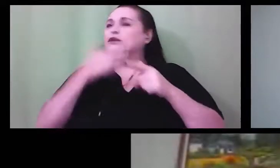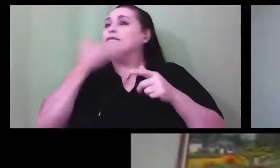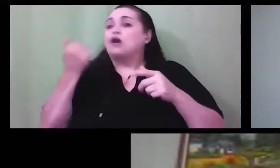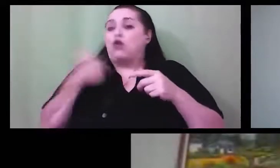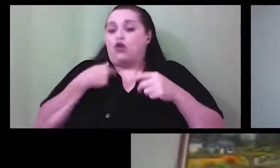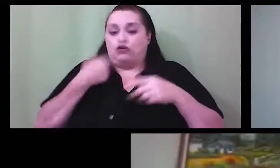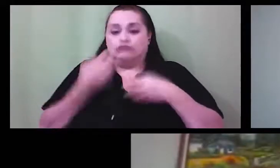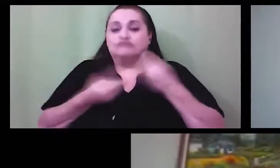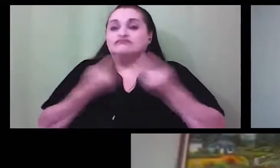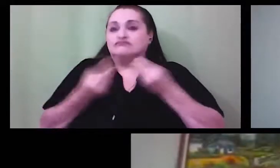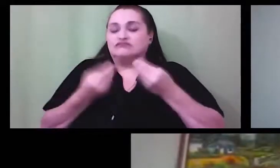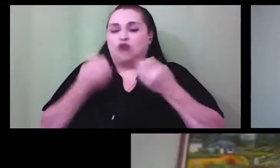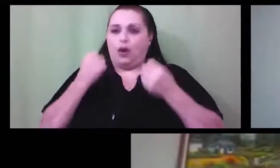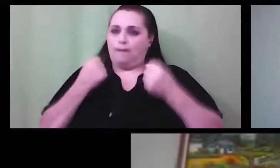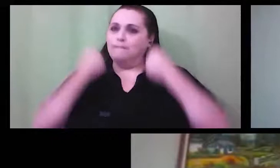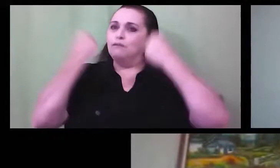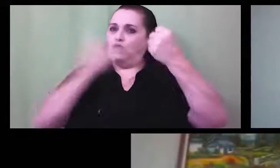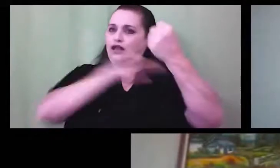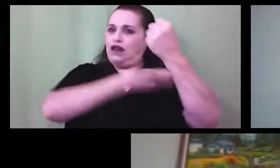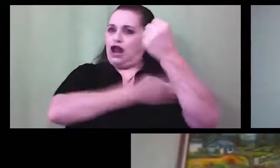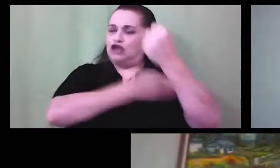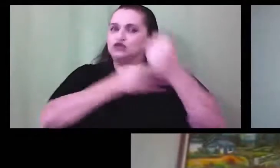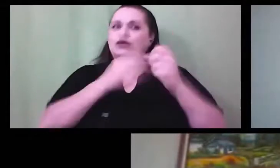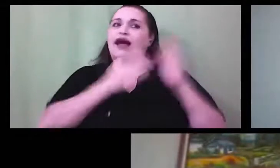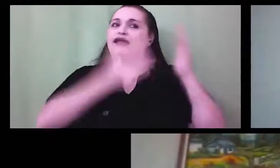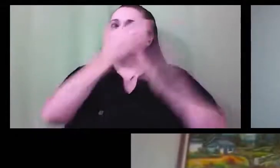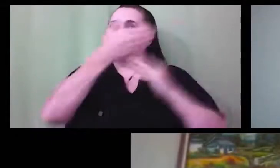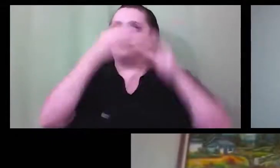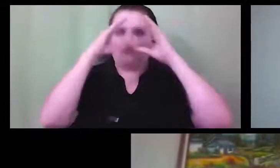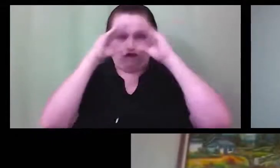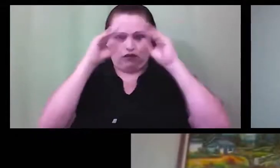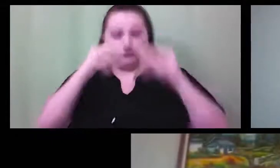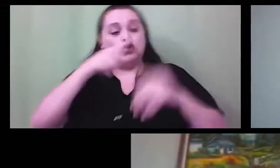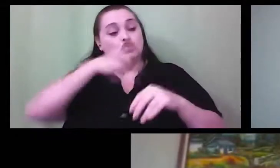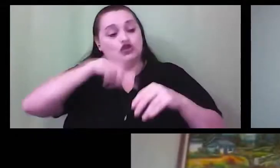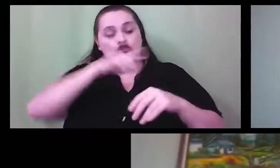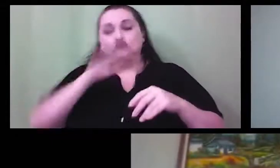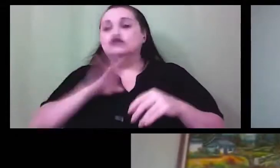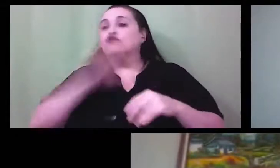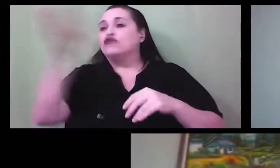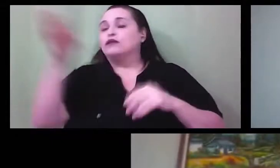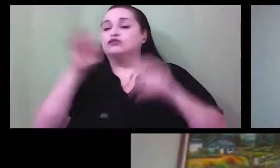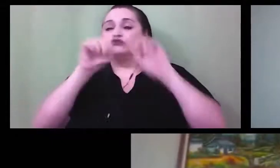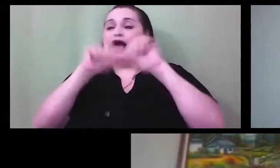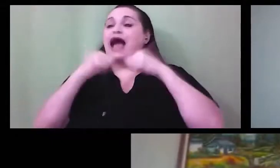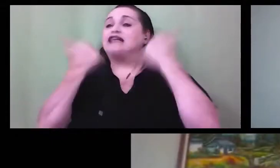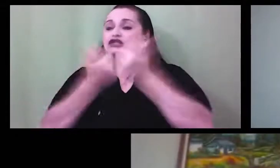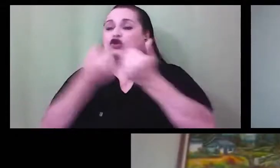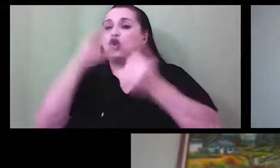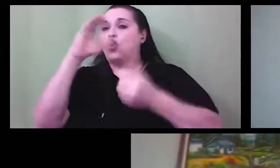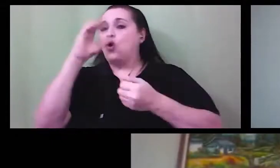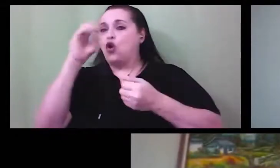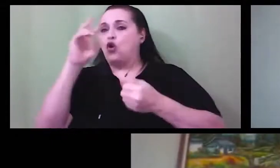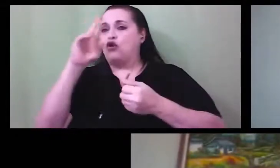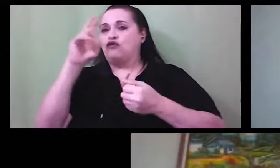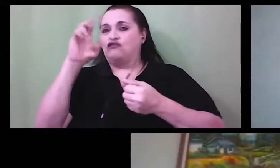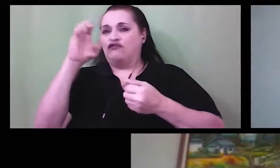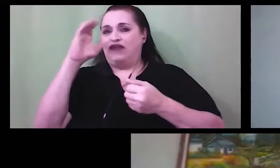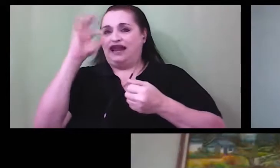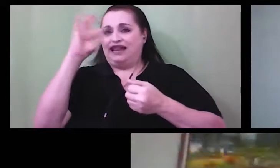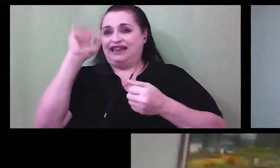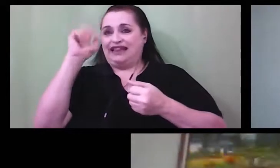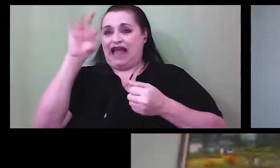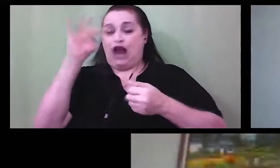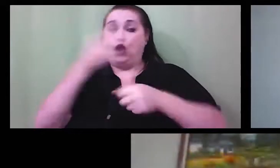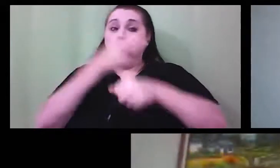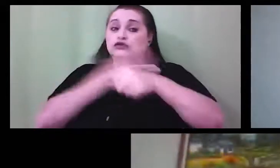nosotros? Empoderarnos a través de la información. Entonces, nosotros recurrimos a la Asociación de Colorectal del hospital para conocer un